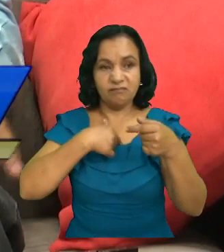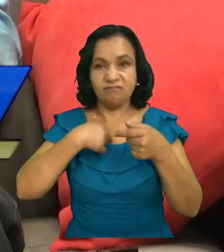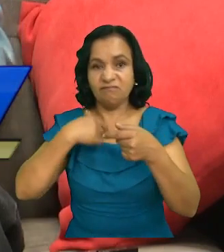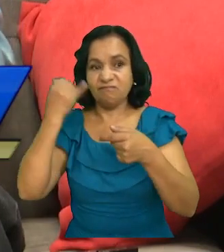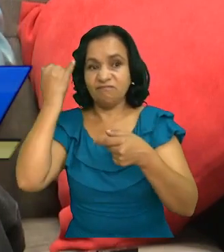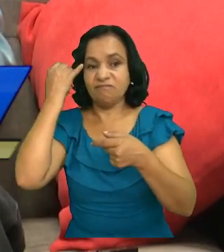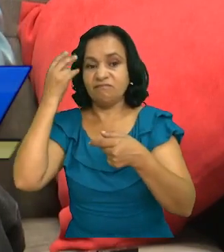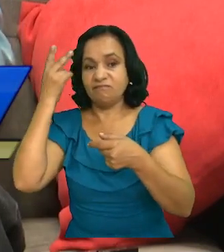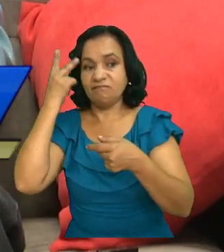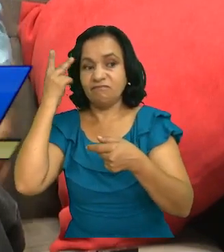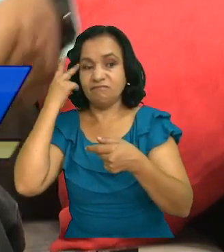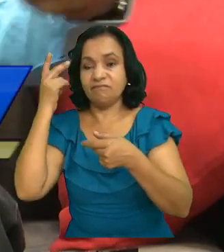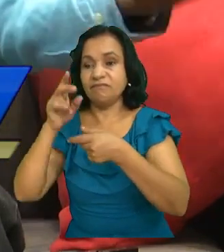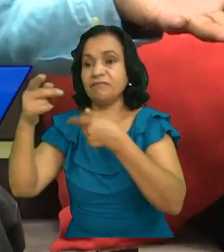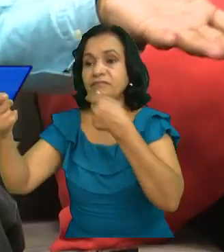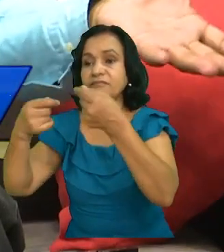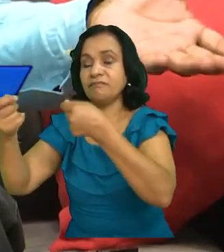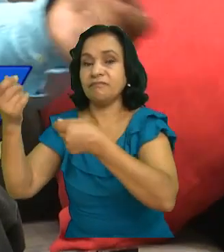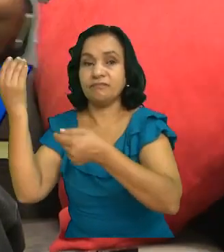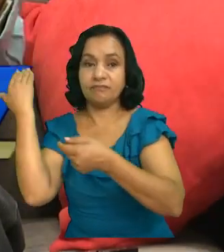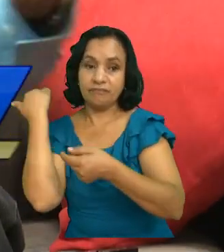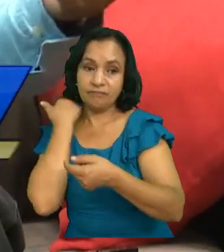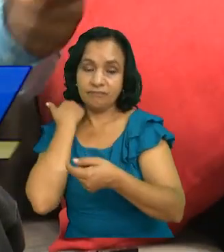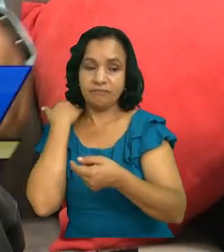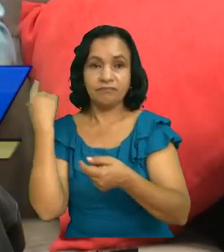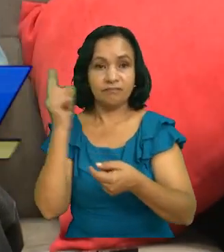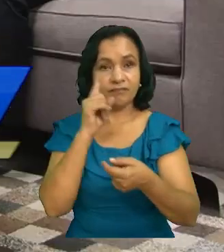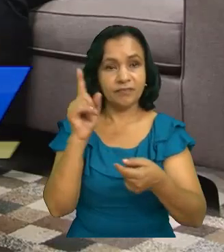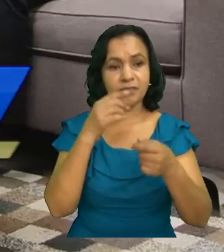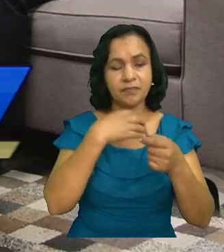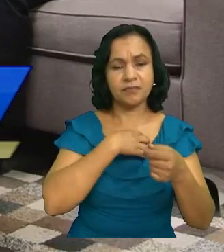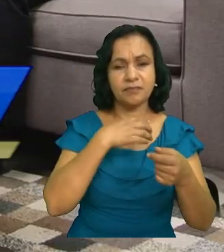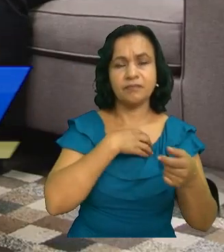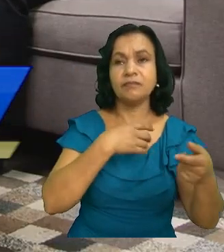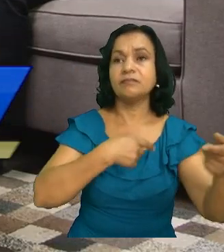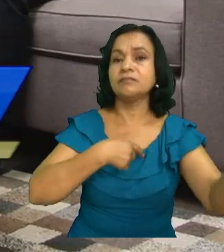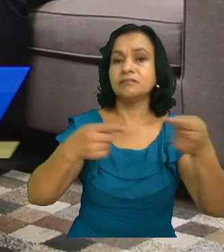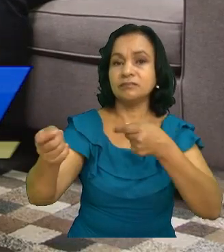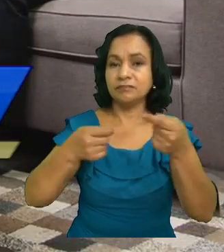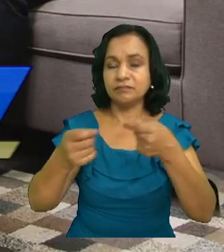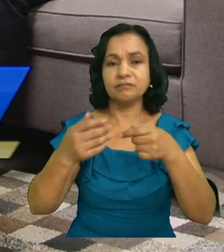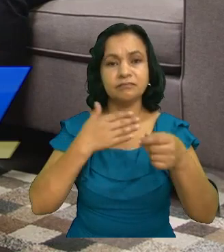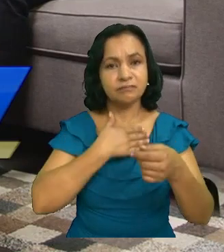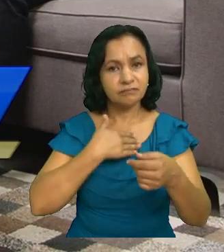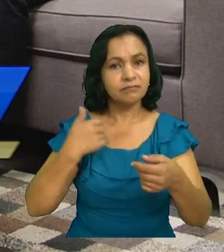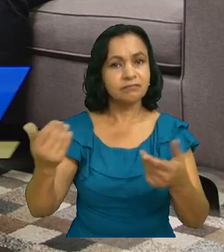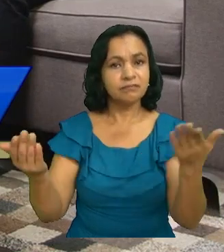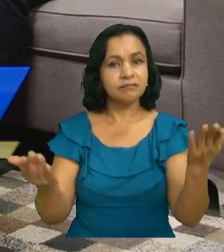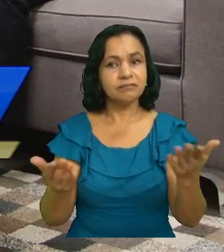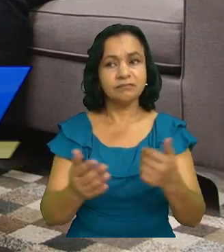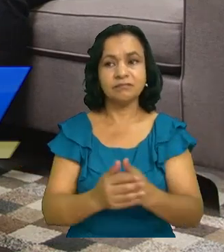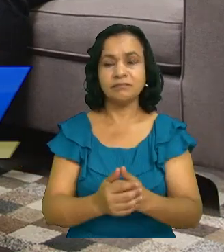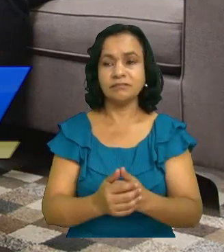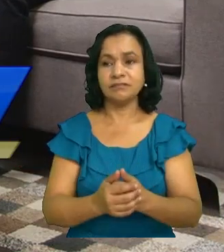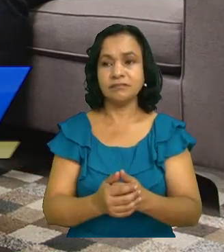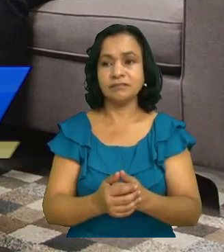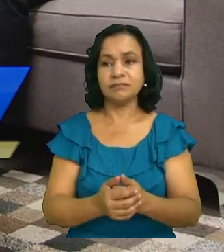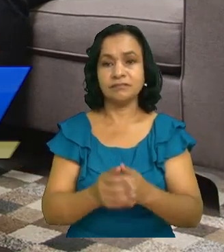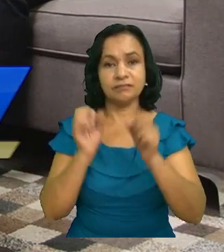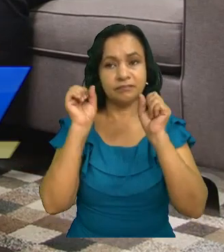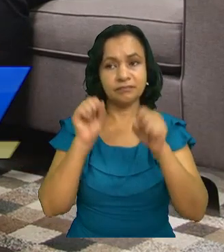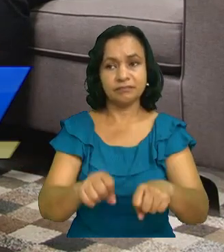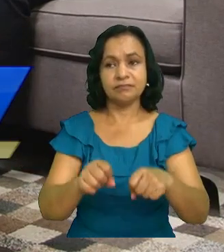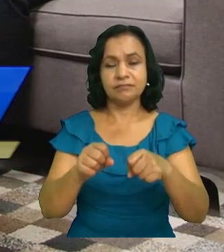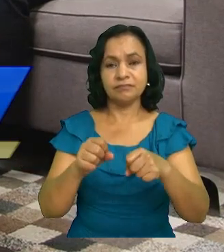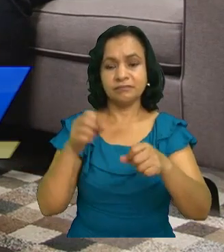bastante desventajoso y puede comerciar incluso directamente en los centros de venta. Sí, mejora la competencia, ¿verdad?, claro, entre ellos. Pueden